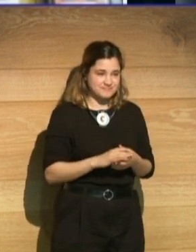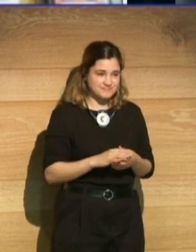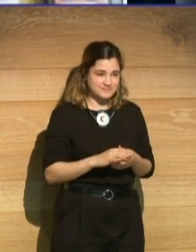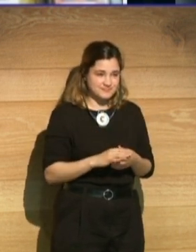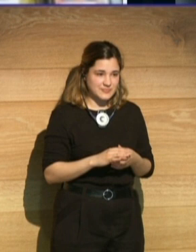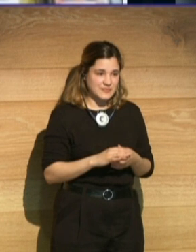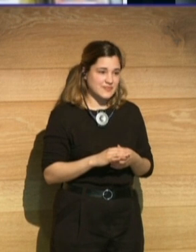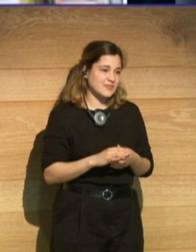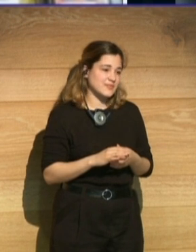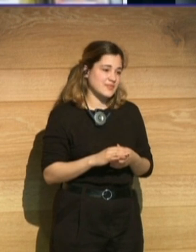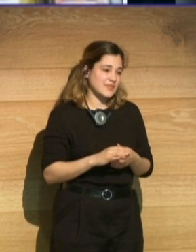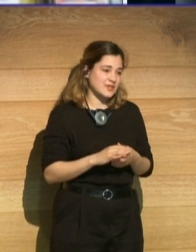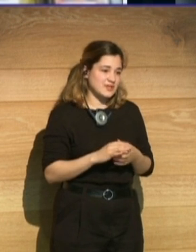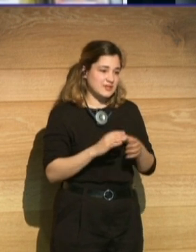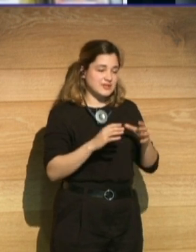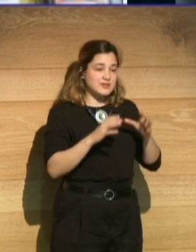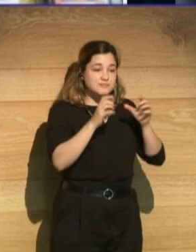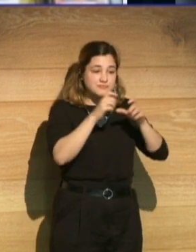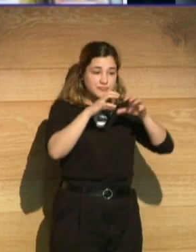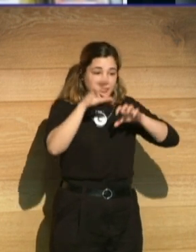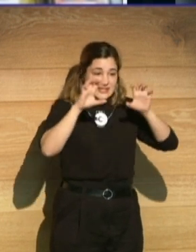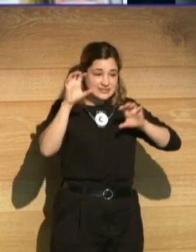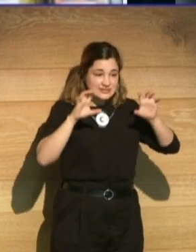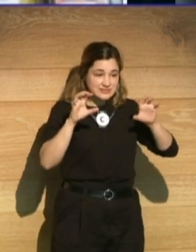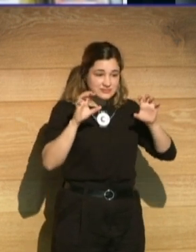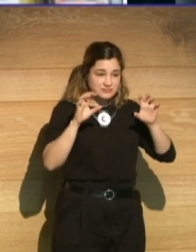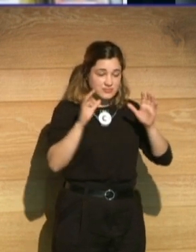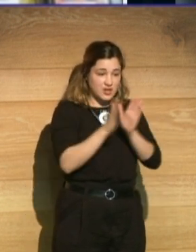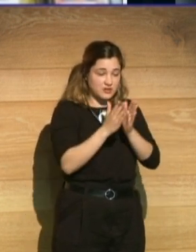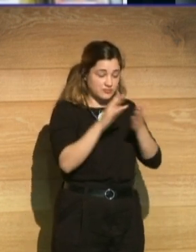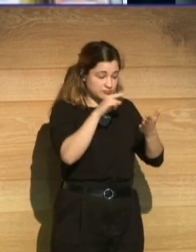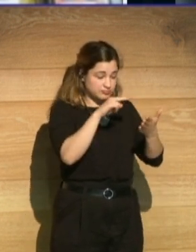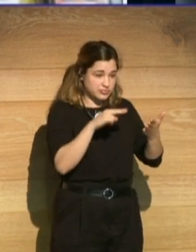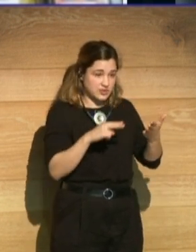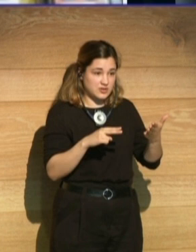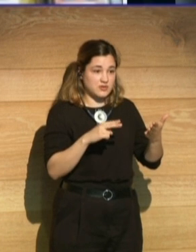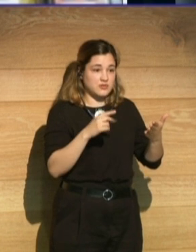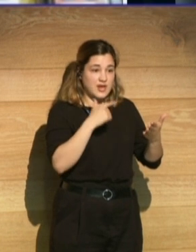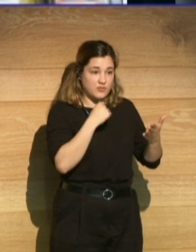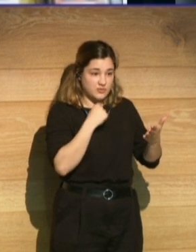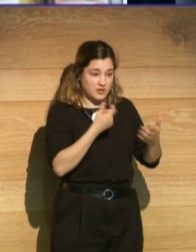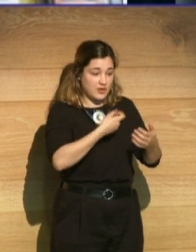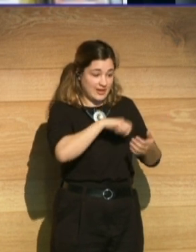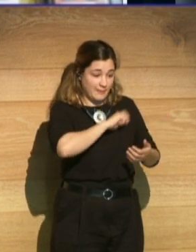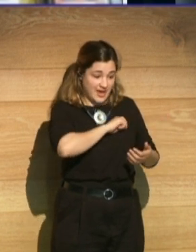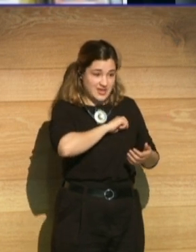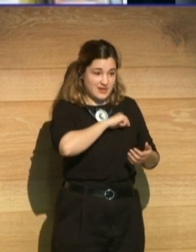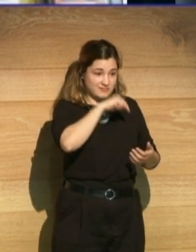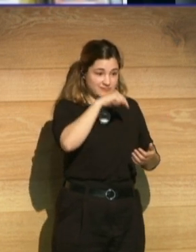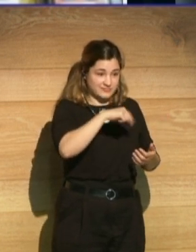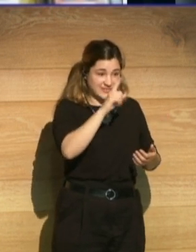del gran calor, de la gran atención, del gran interés, apreciación que ha levantado en España y en todos los